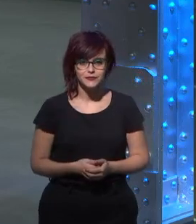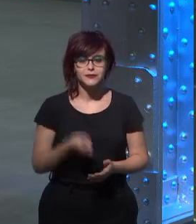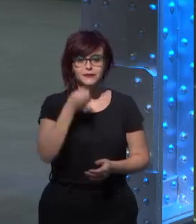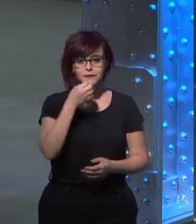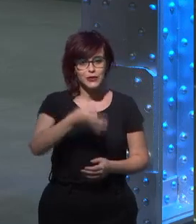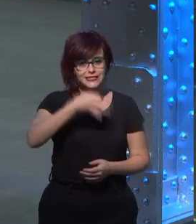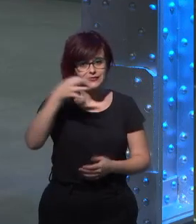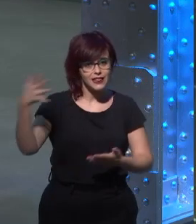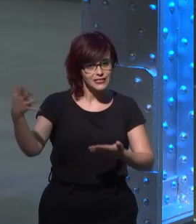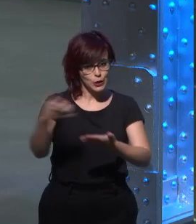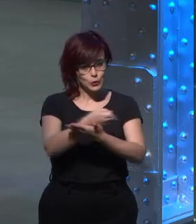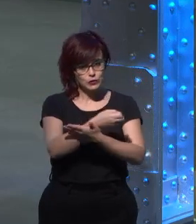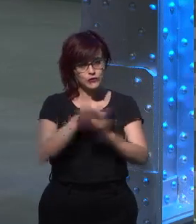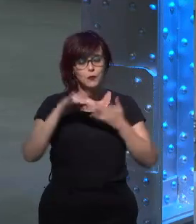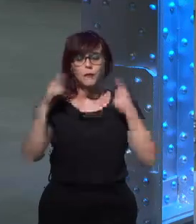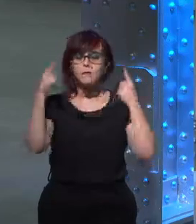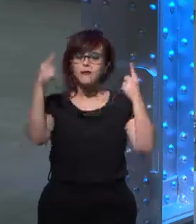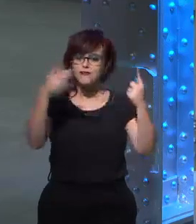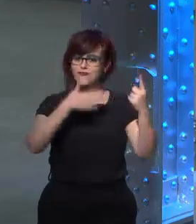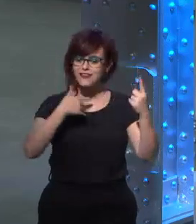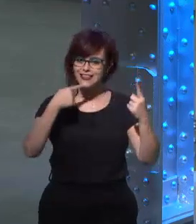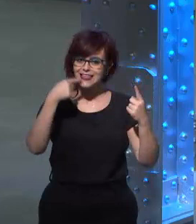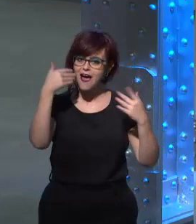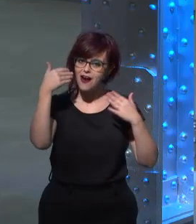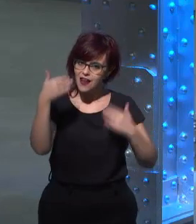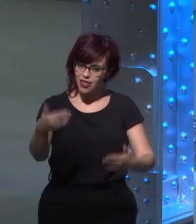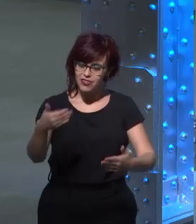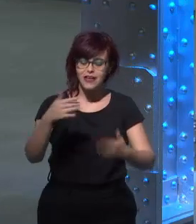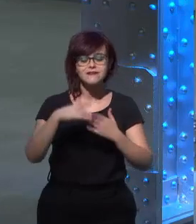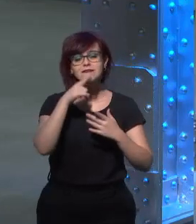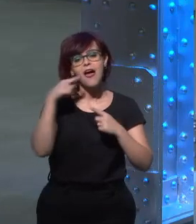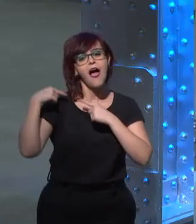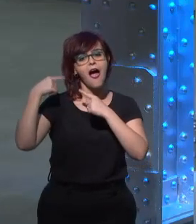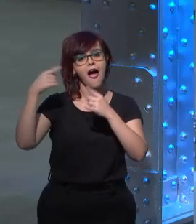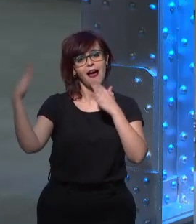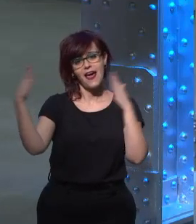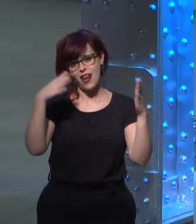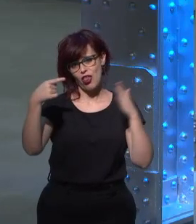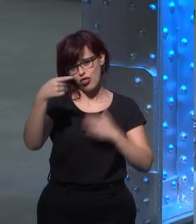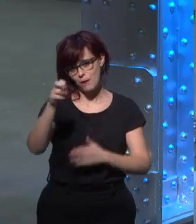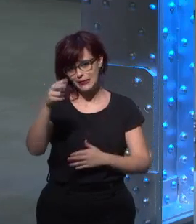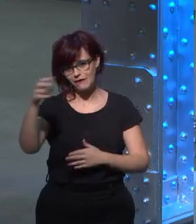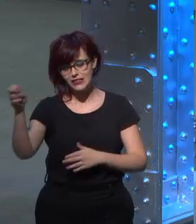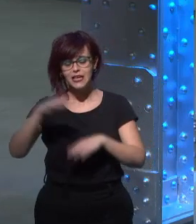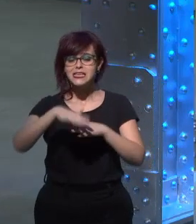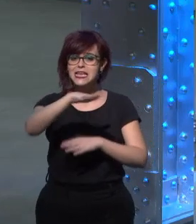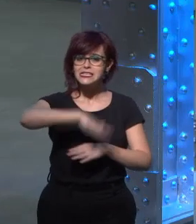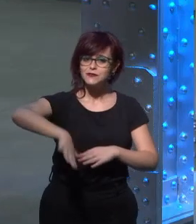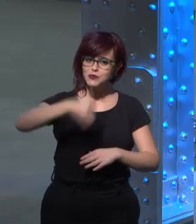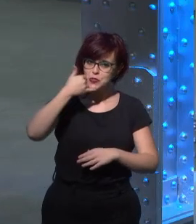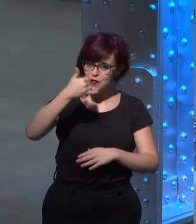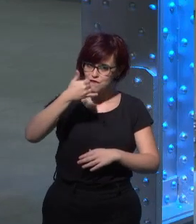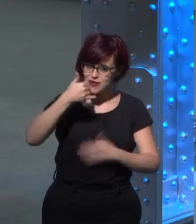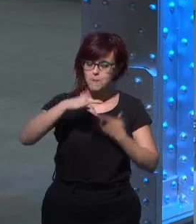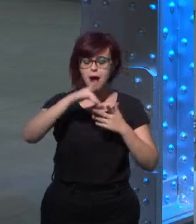Bueno, pues muy buenas tardes a todos. En primer lugar, quiero agradecer a Generación 2020 y a Espacio Telefónica la oportunidad de compartir